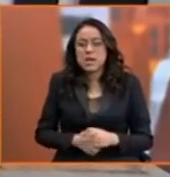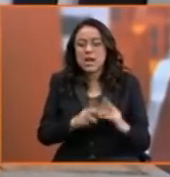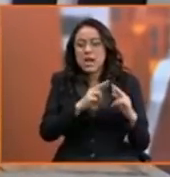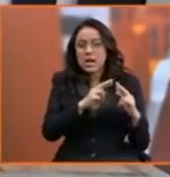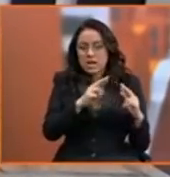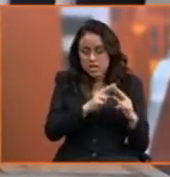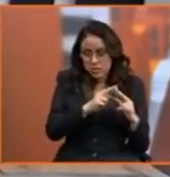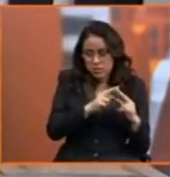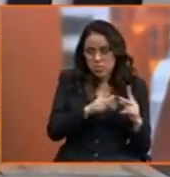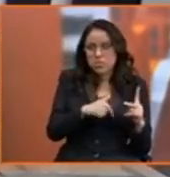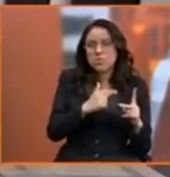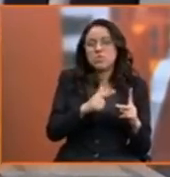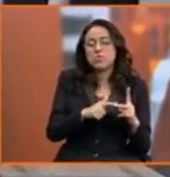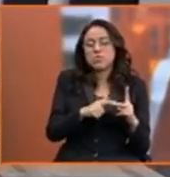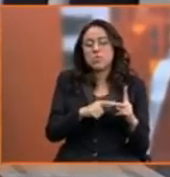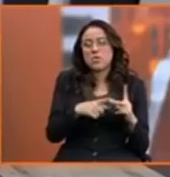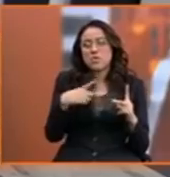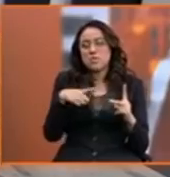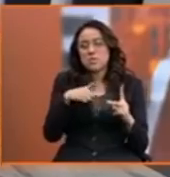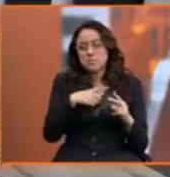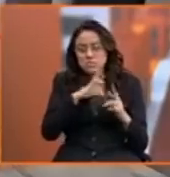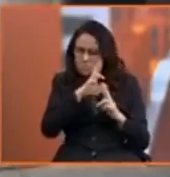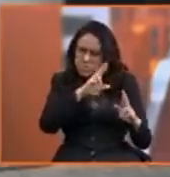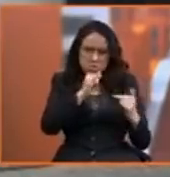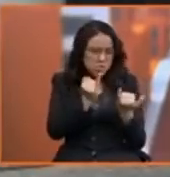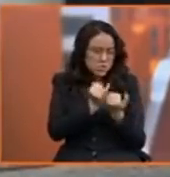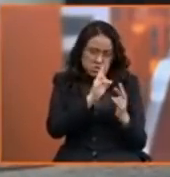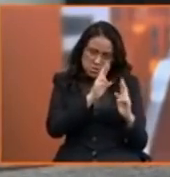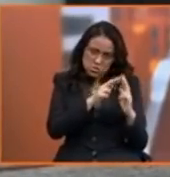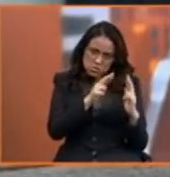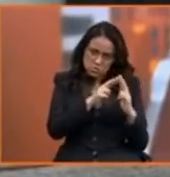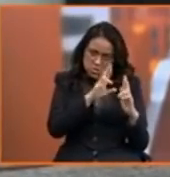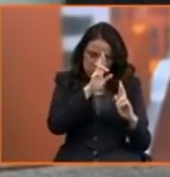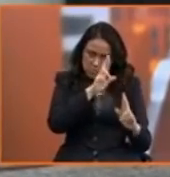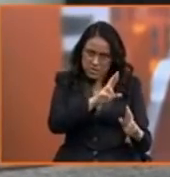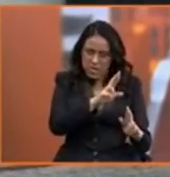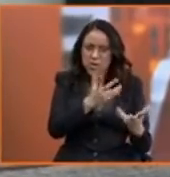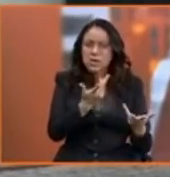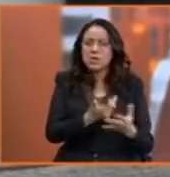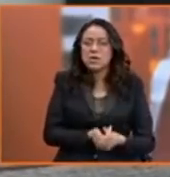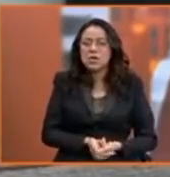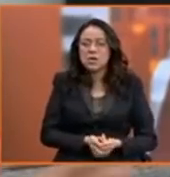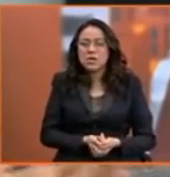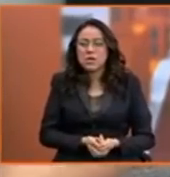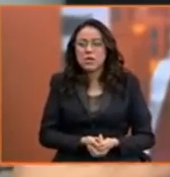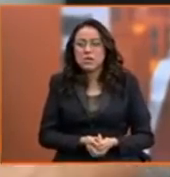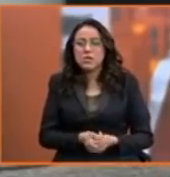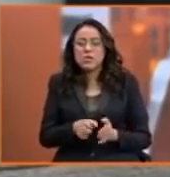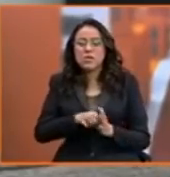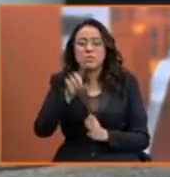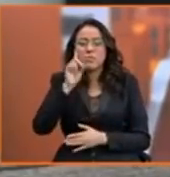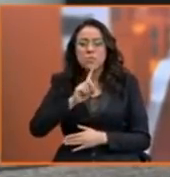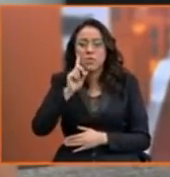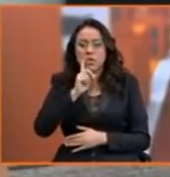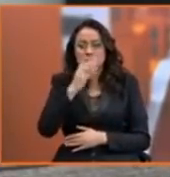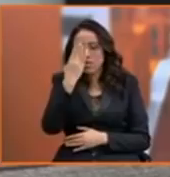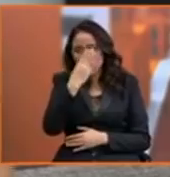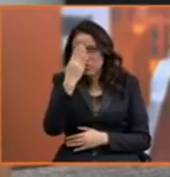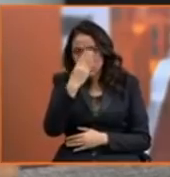religión, hay que ser ahí muy respetuoso. Claro. Más allá de hacer como una mujer de la Biblia,